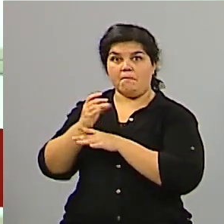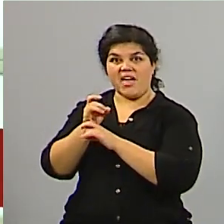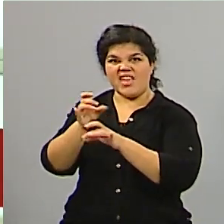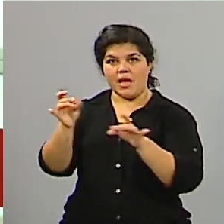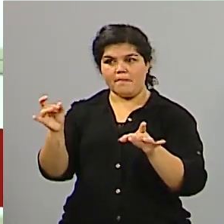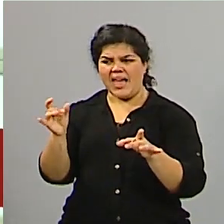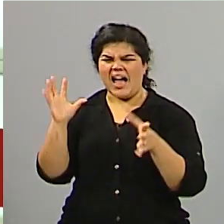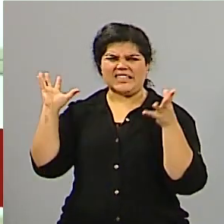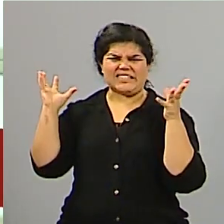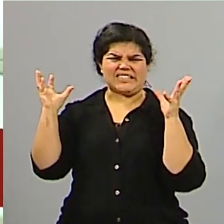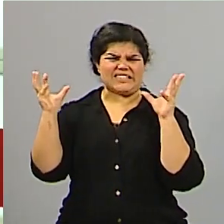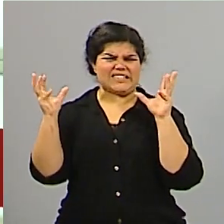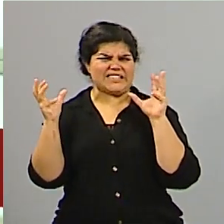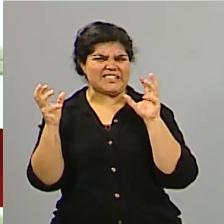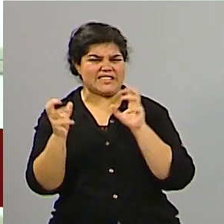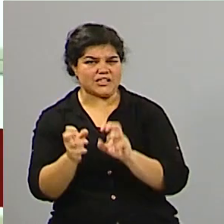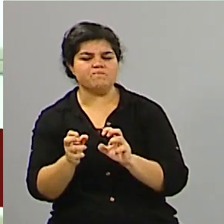años, tres